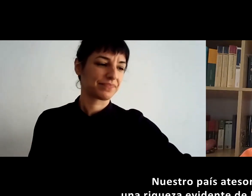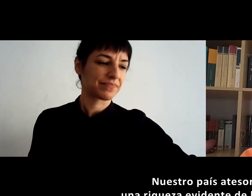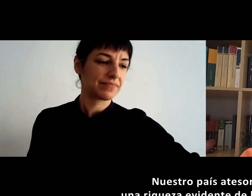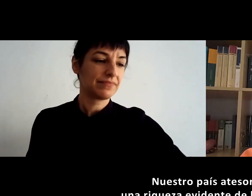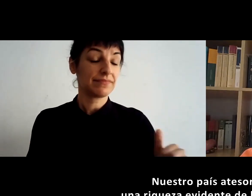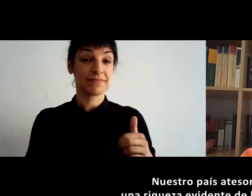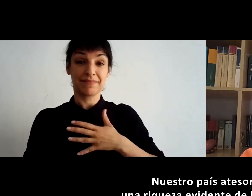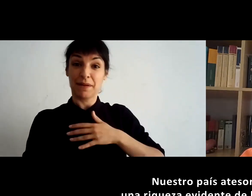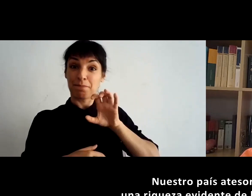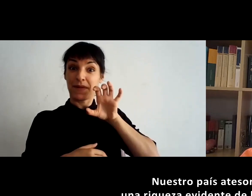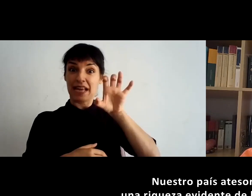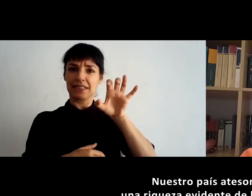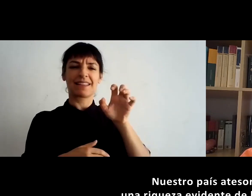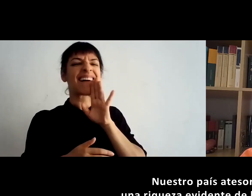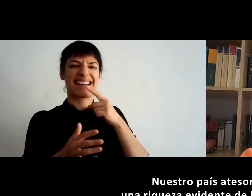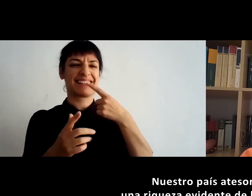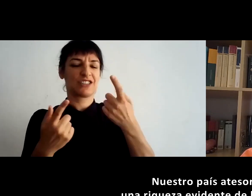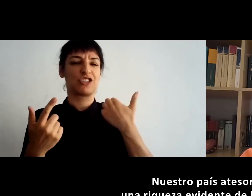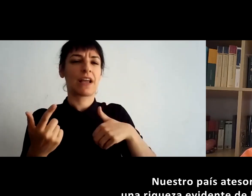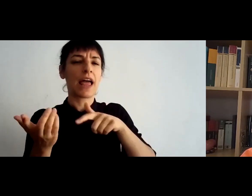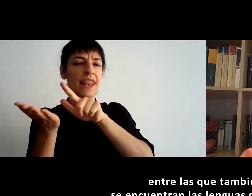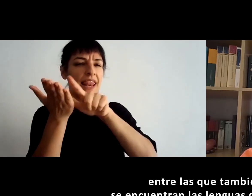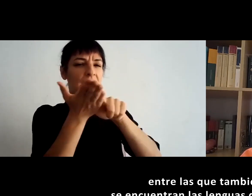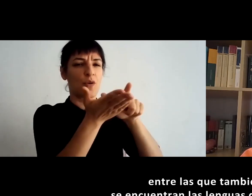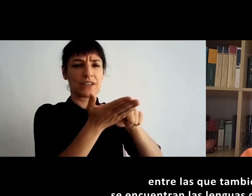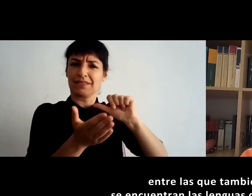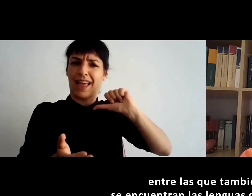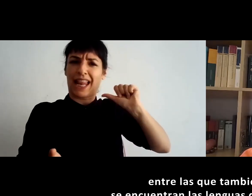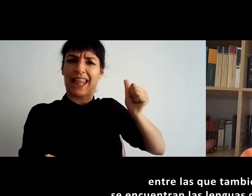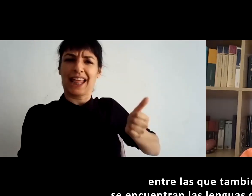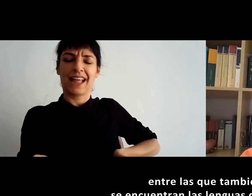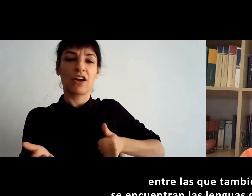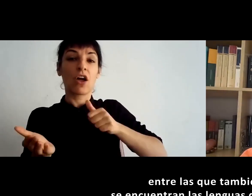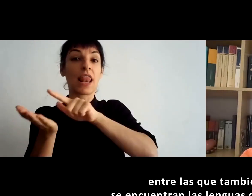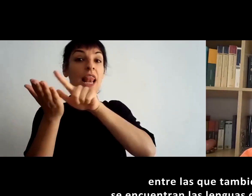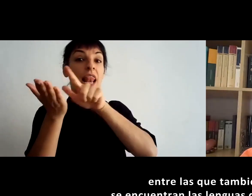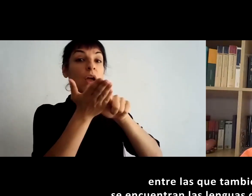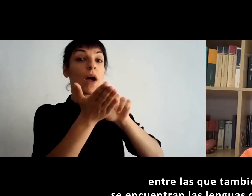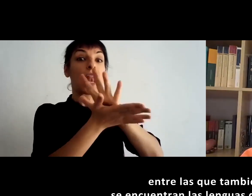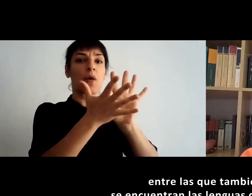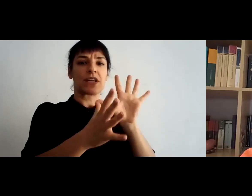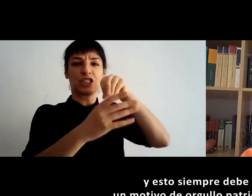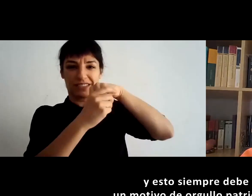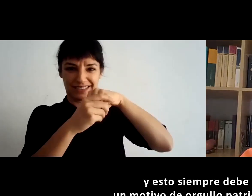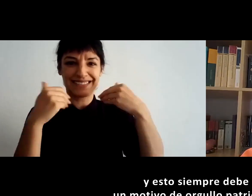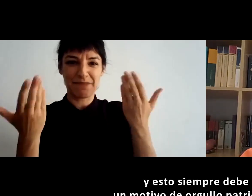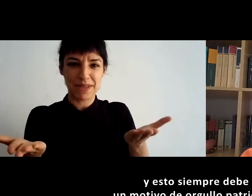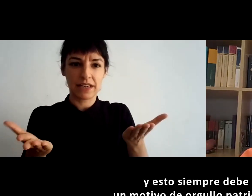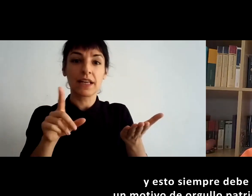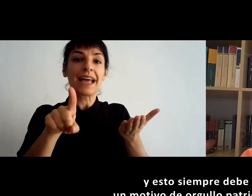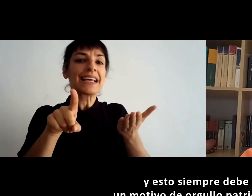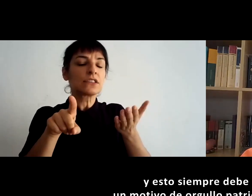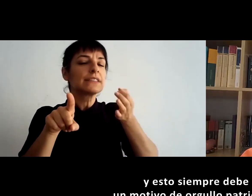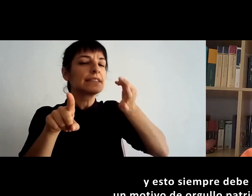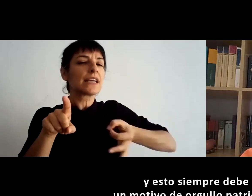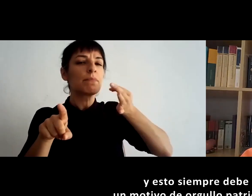dicho, atesora una riqueza evidente de lenguas, entre las que también se encuentran las lenguas de signos. Y esto siempre debe ser un